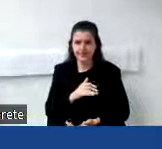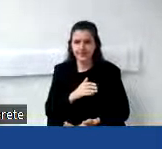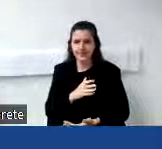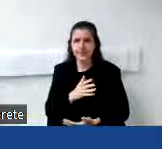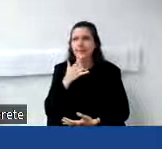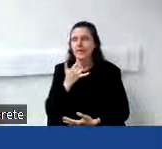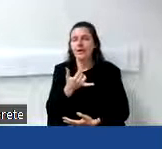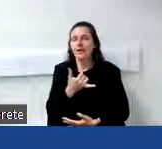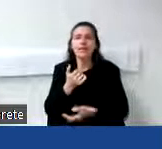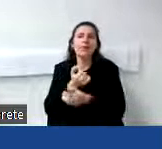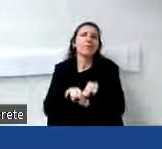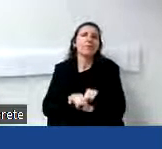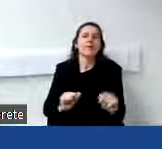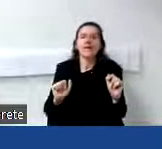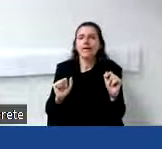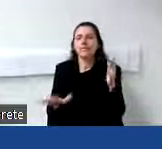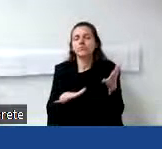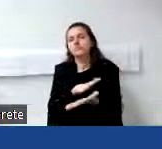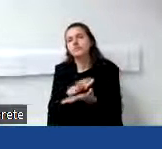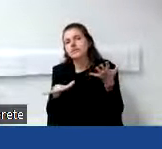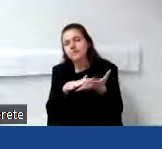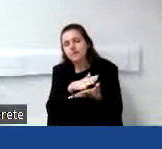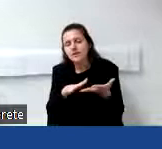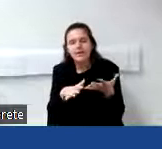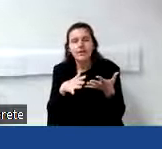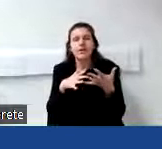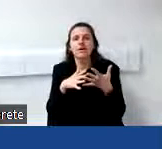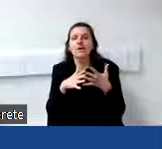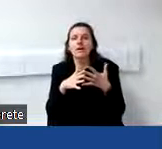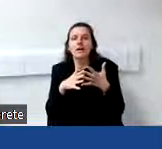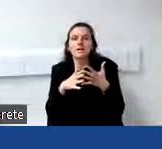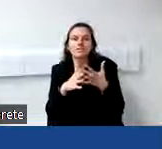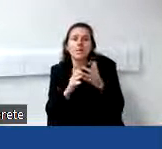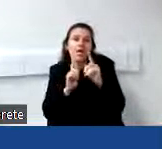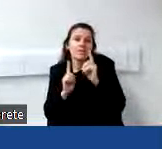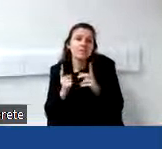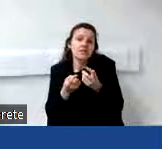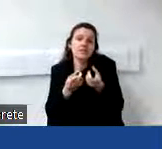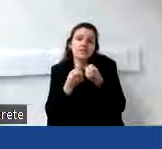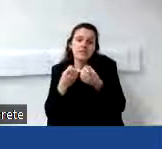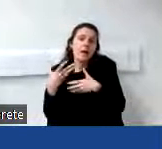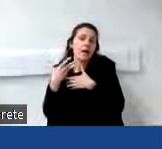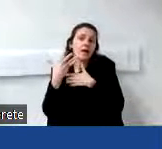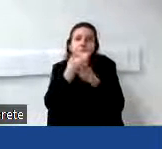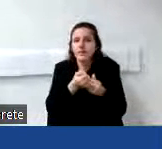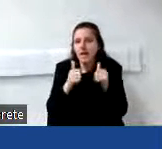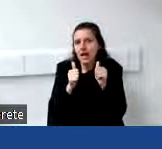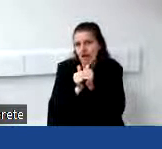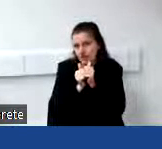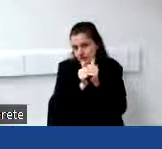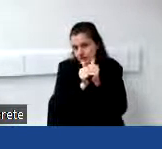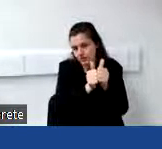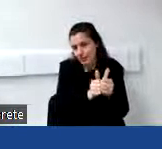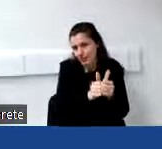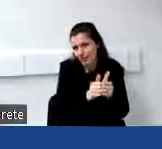Puede ser que en algunos casos requiera de un apoyo en relación a su autonomía, pero no necesariamente,